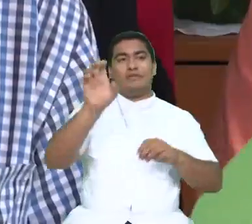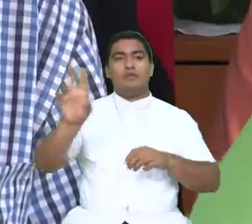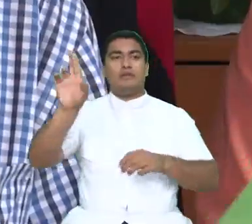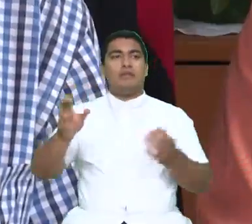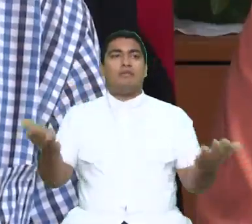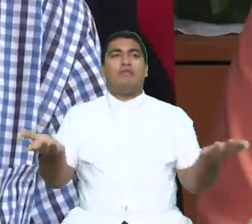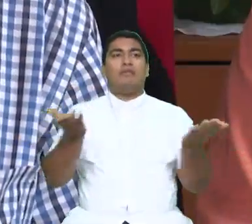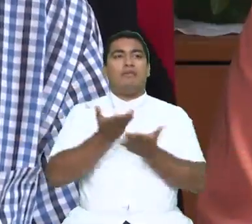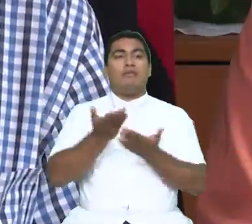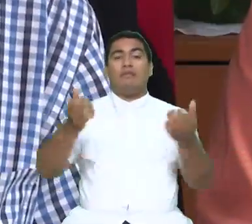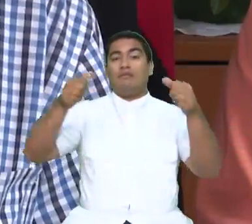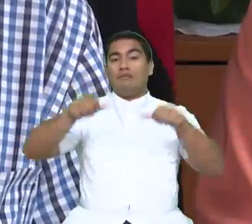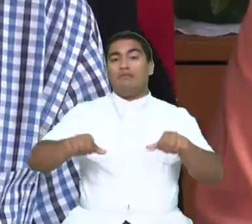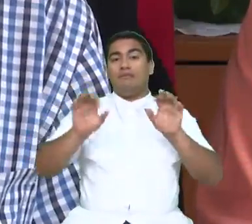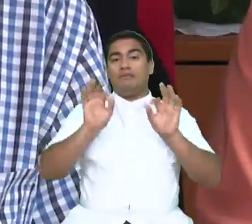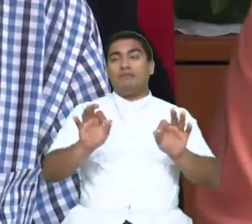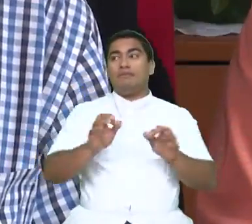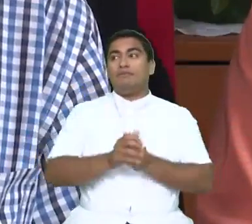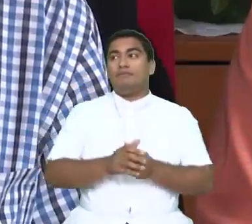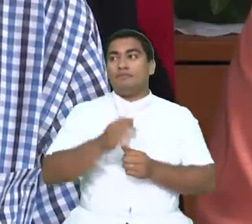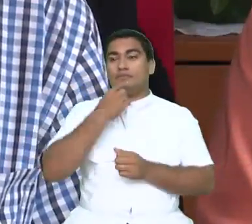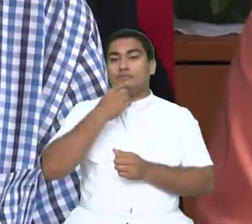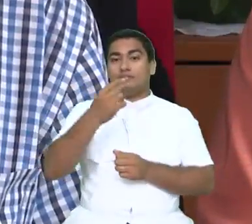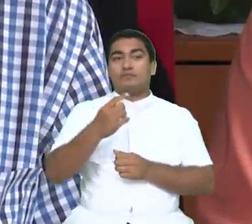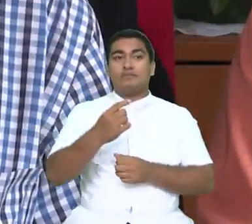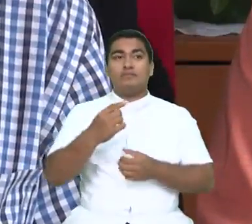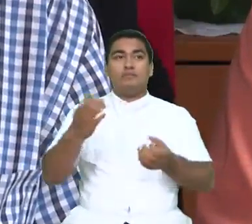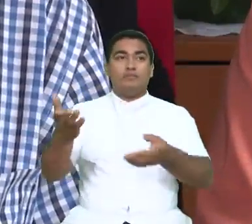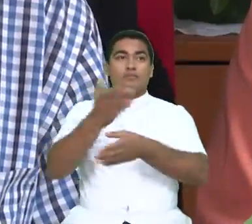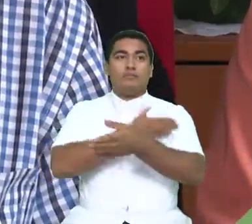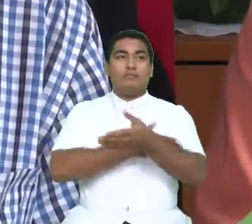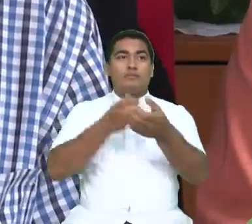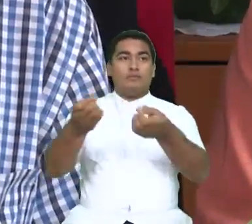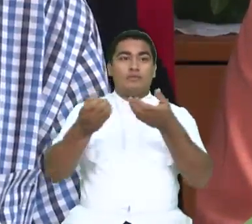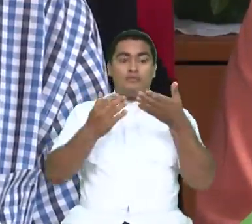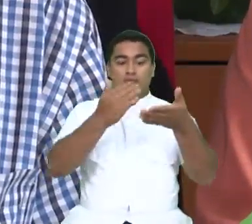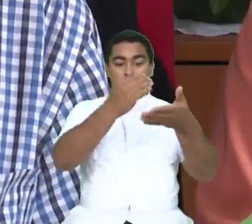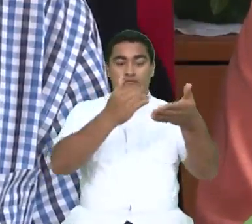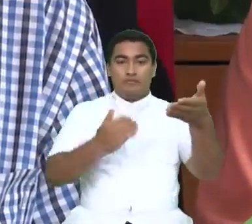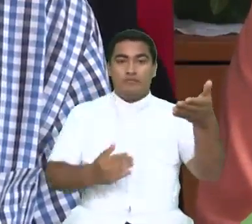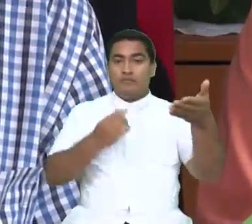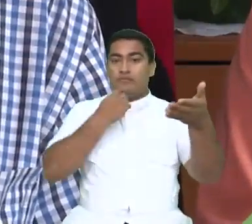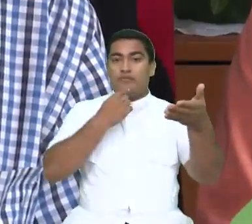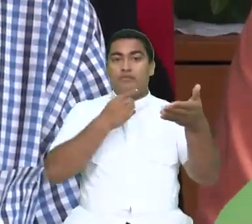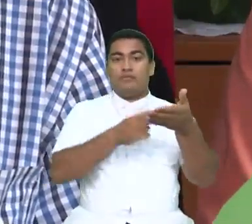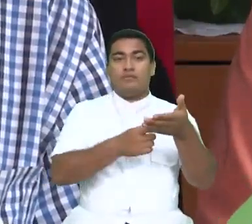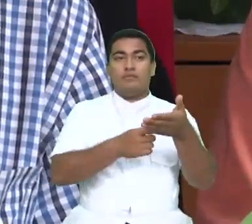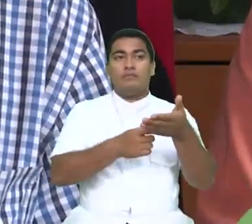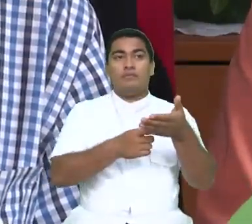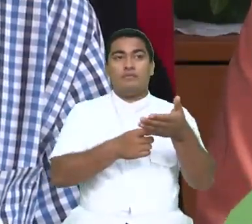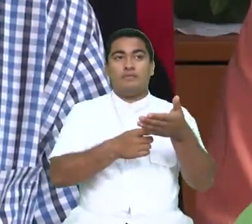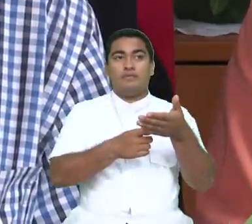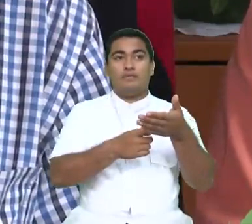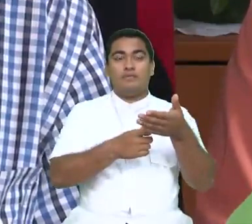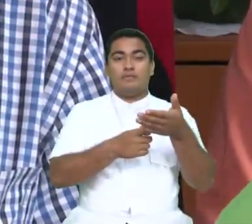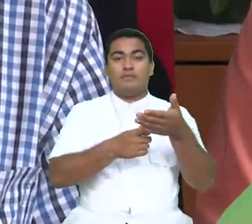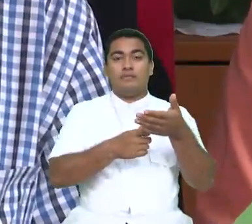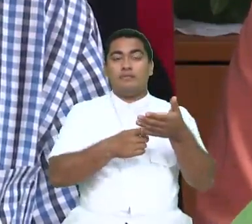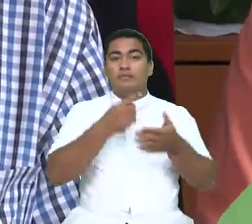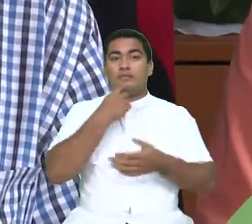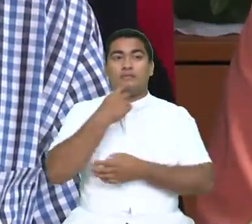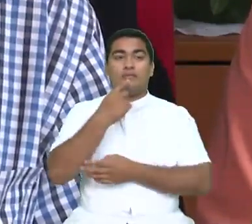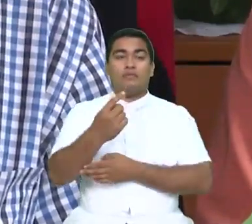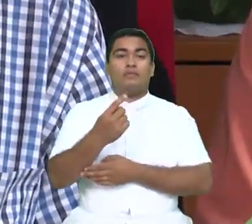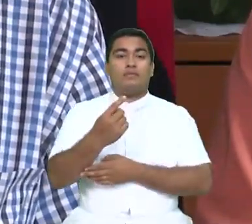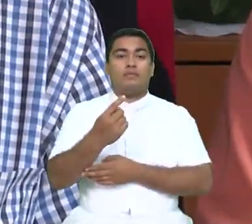La noticia fue dada a conocer a través de una circular leída por el director general de aduanas de Nicaragua. Se elimina a partir